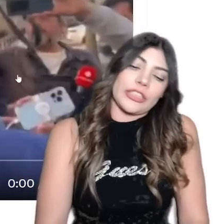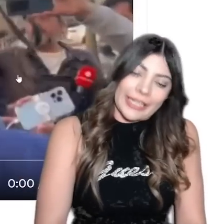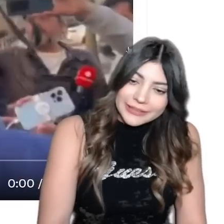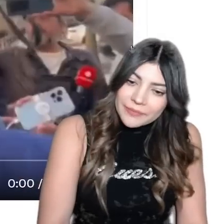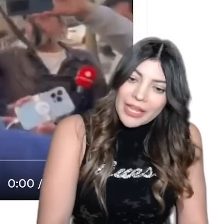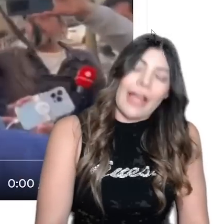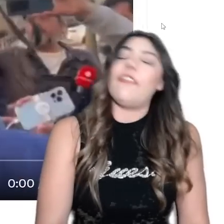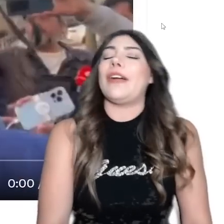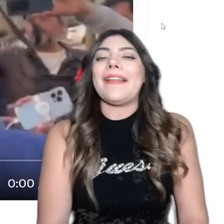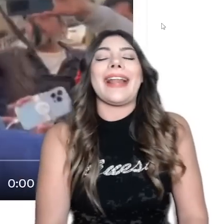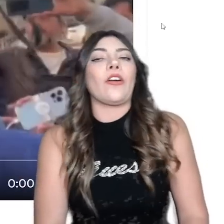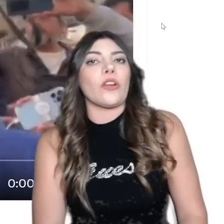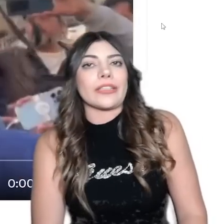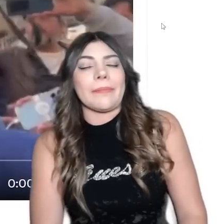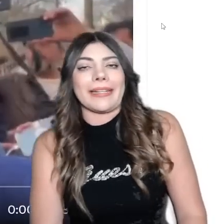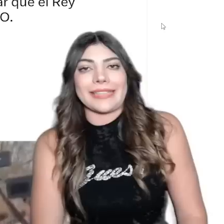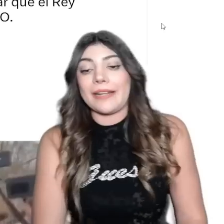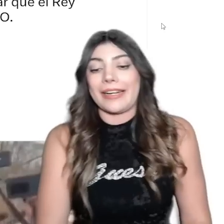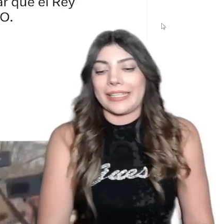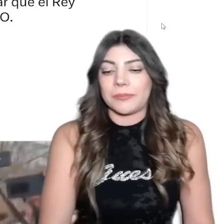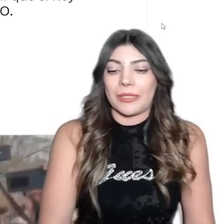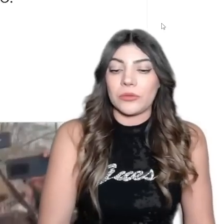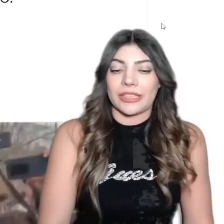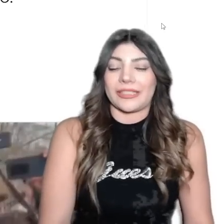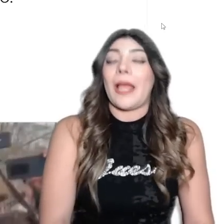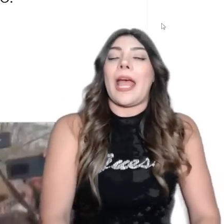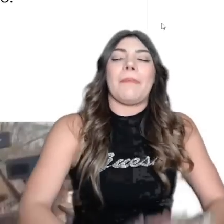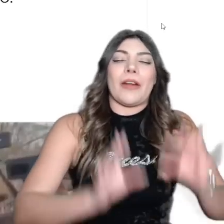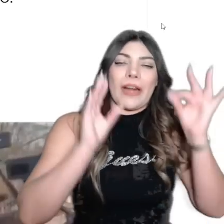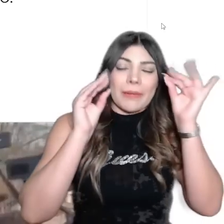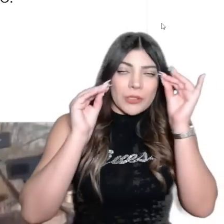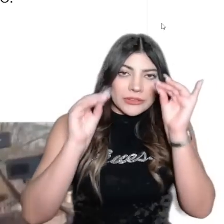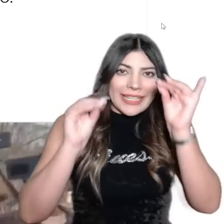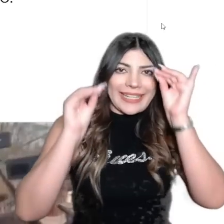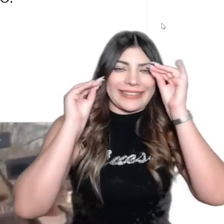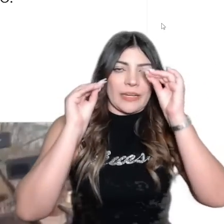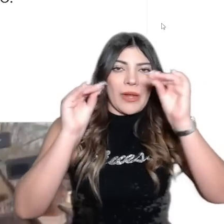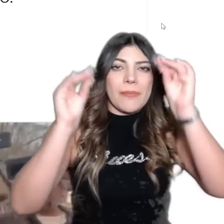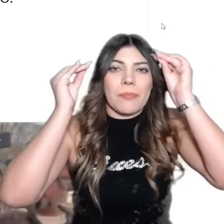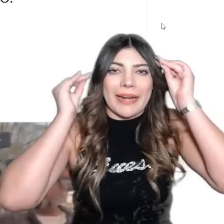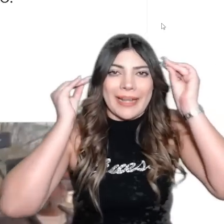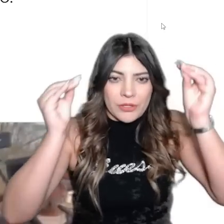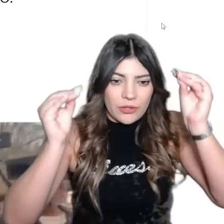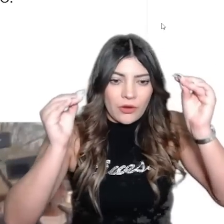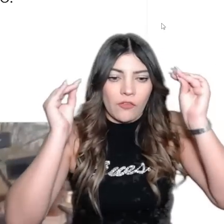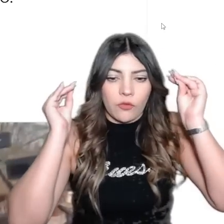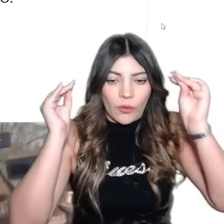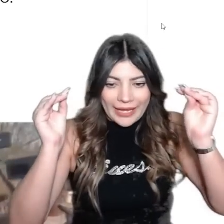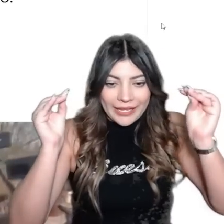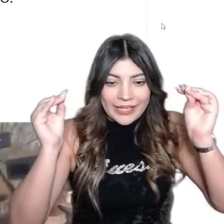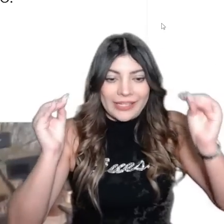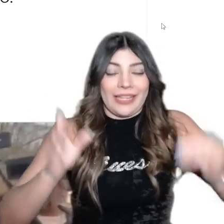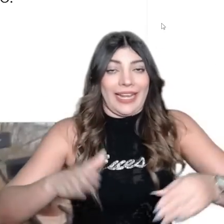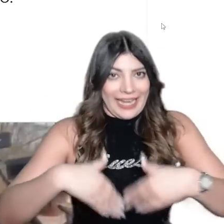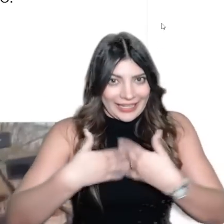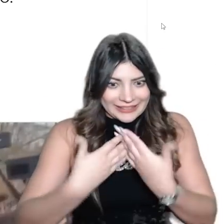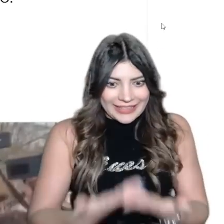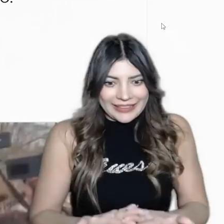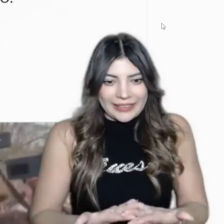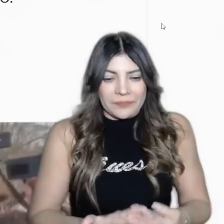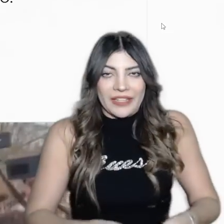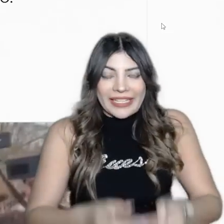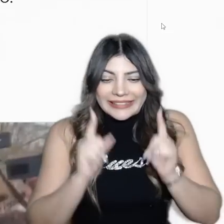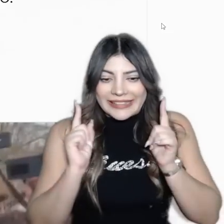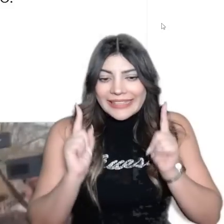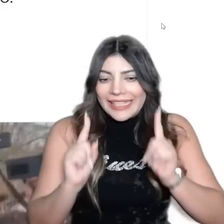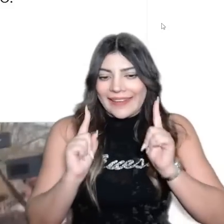todos los días afuera de la corte para hacerle varias preguntas. Pero la pregunta que se llevó el premio fue la